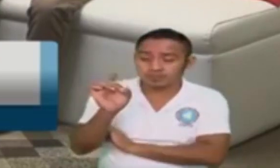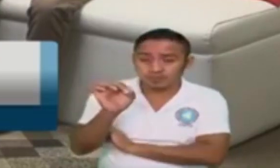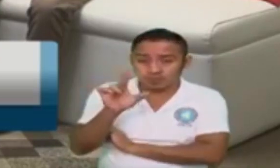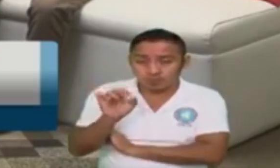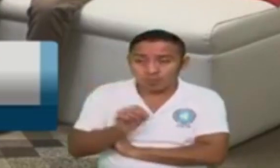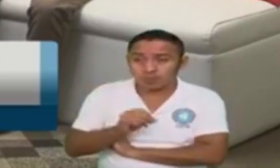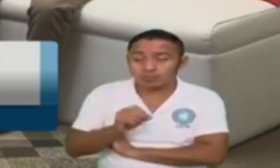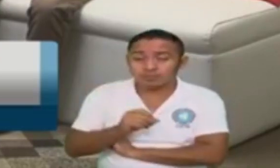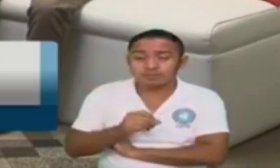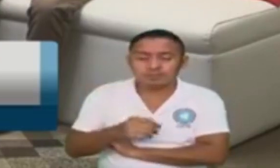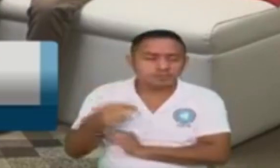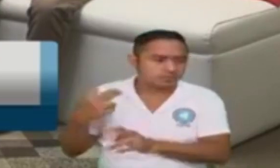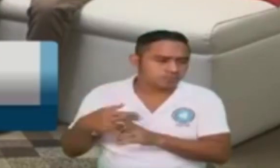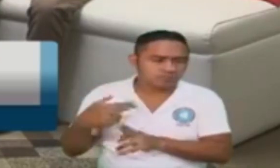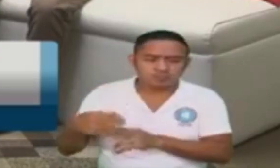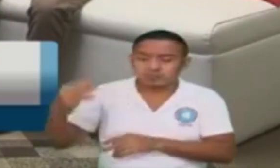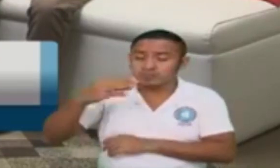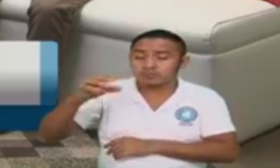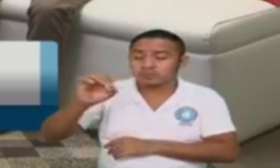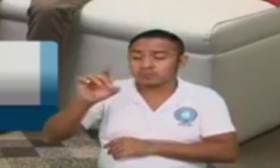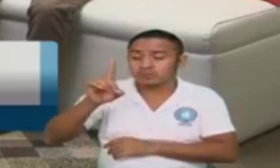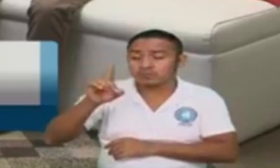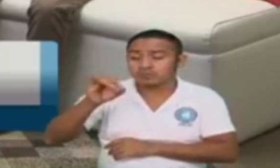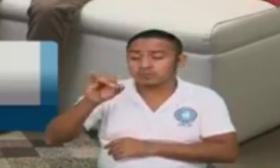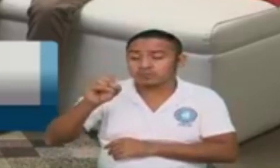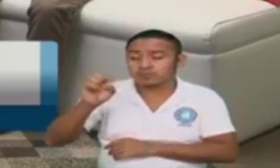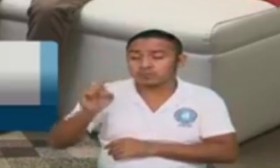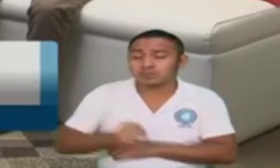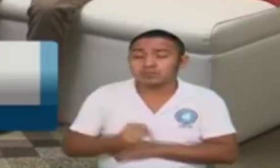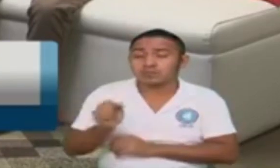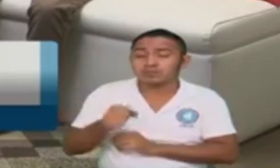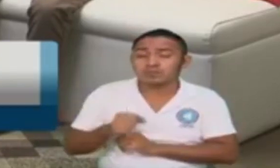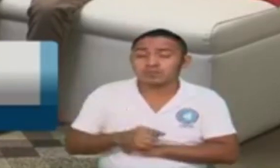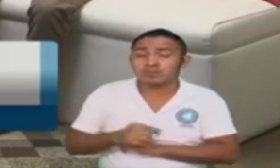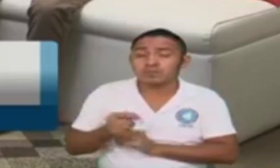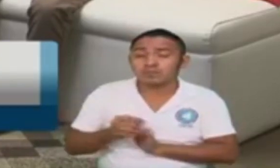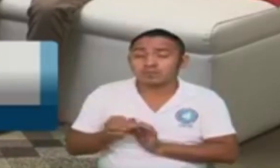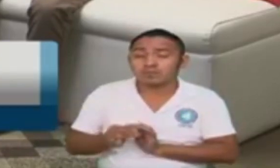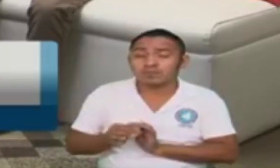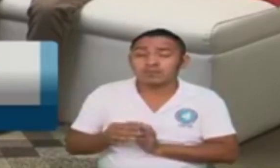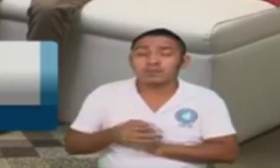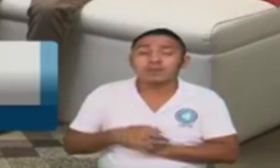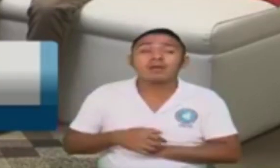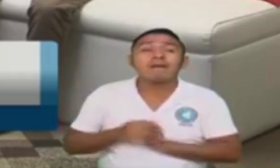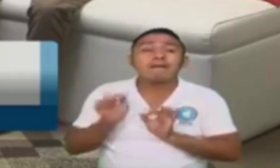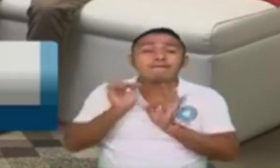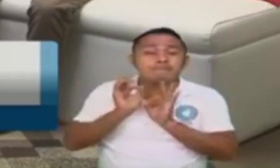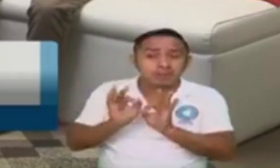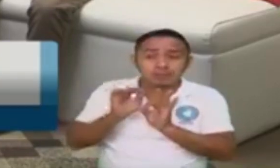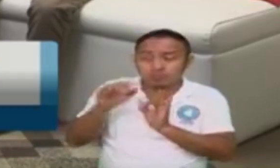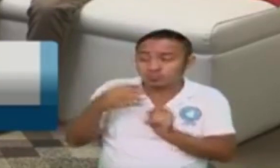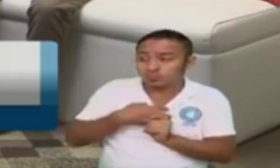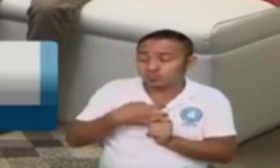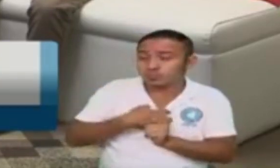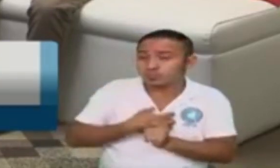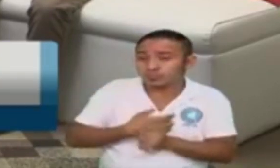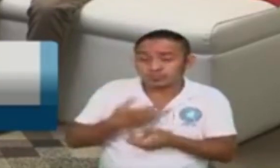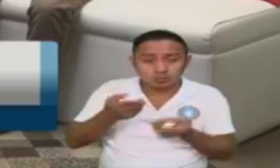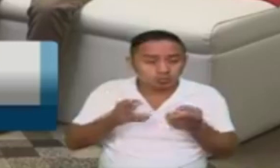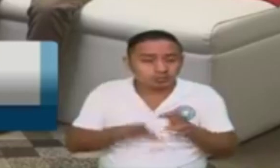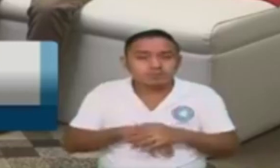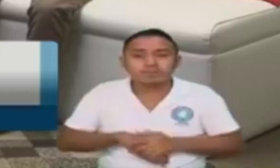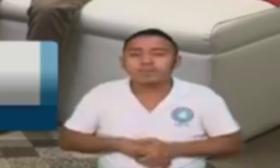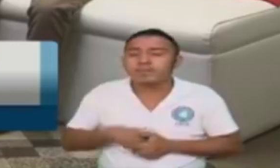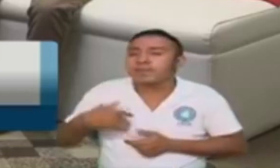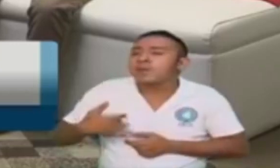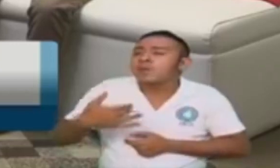dice nódulo coloide, el reporte, pues, lo podés seguir y con la función del tiroides normal lo podés seguir. ¿Cuándo es que